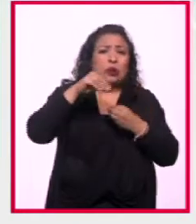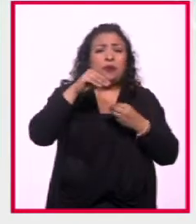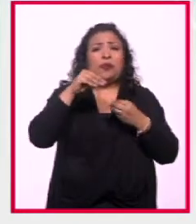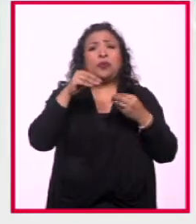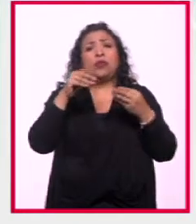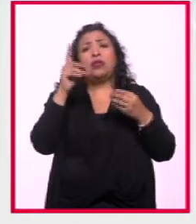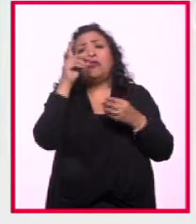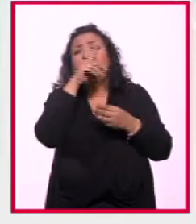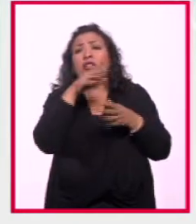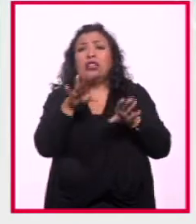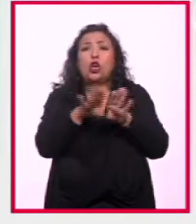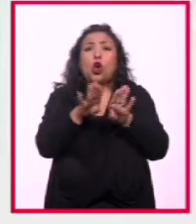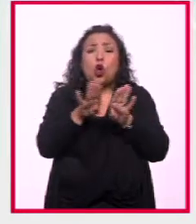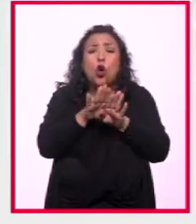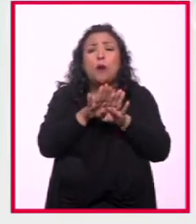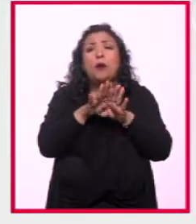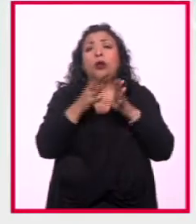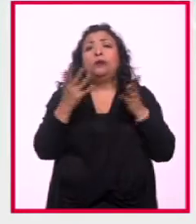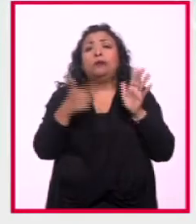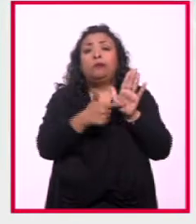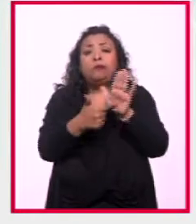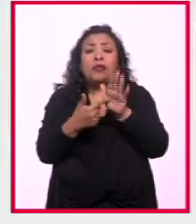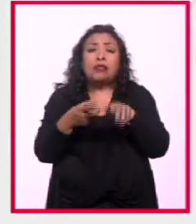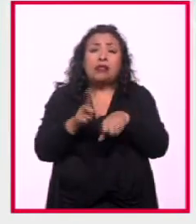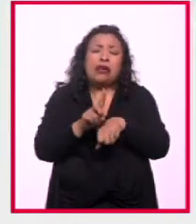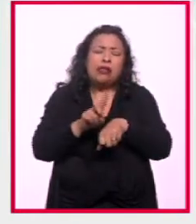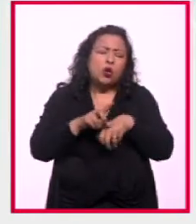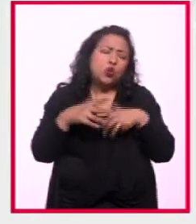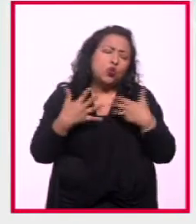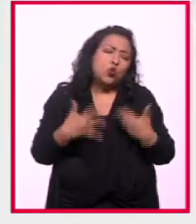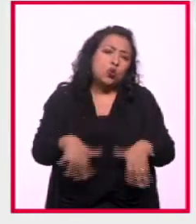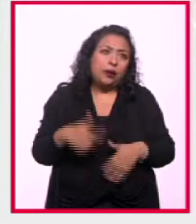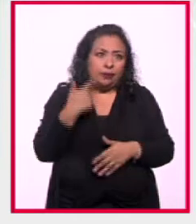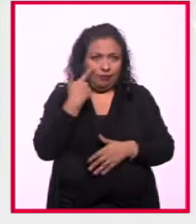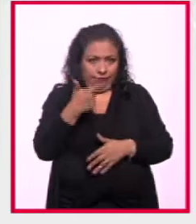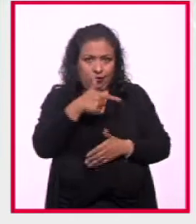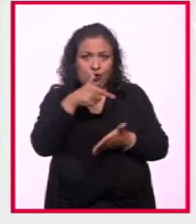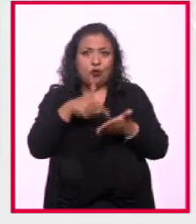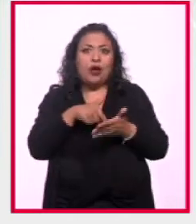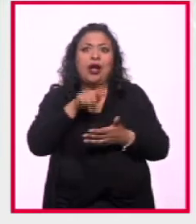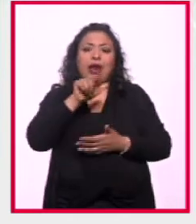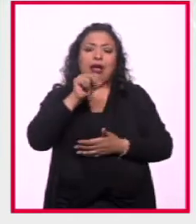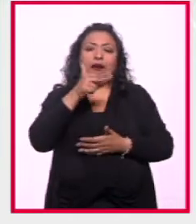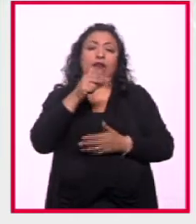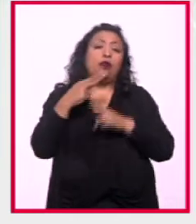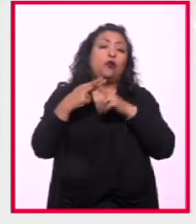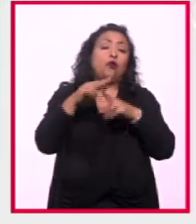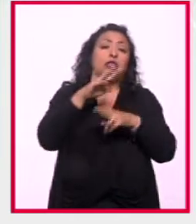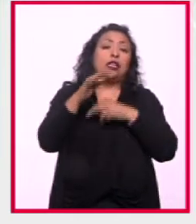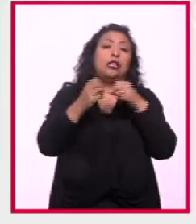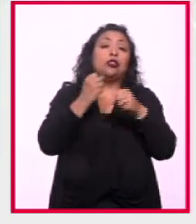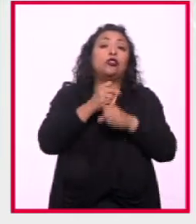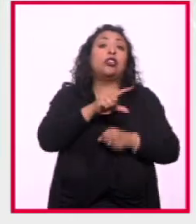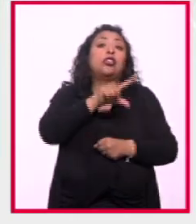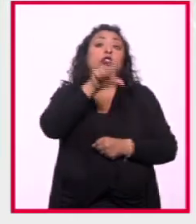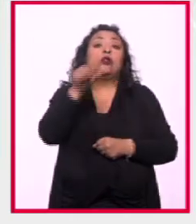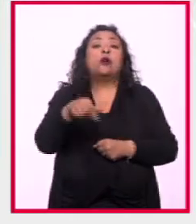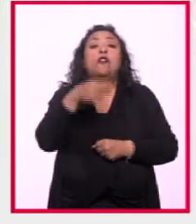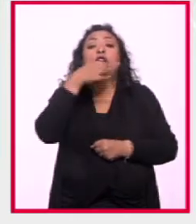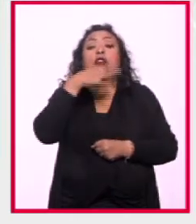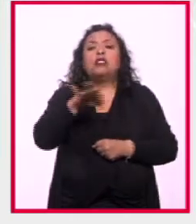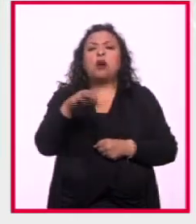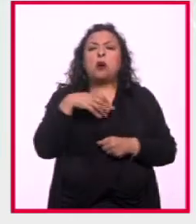conseguir cómo llevar el día a día ya que instalaban a 500 años después celebrando su